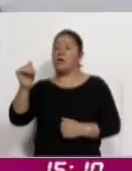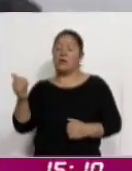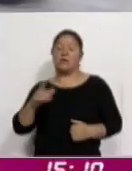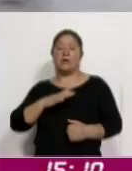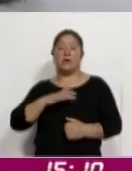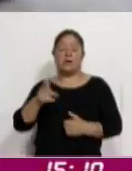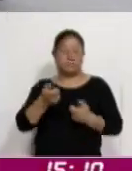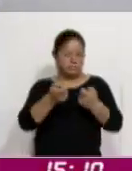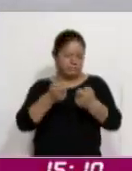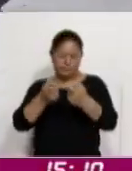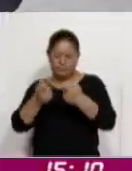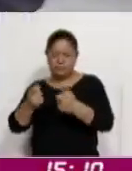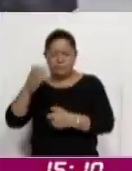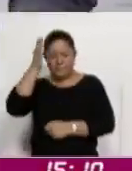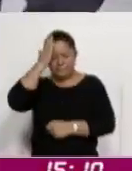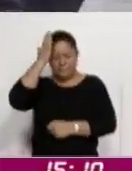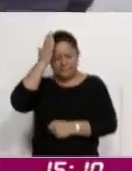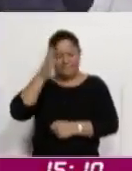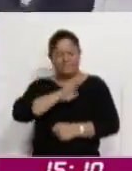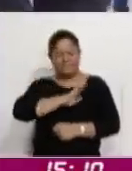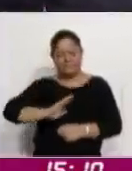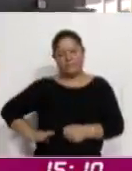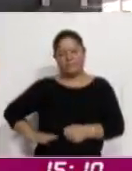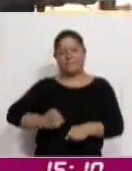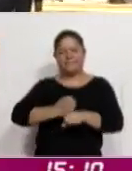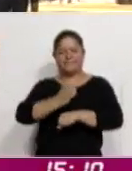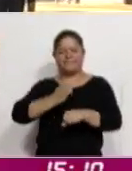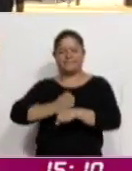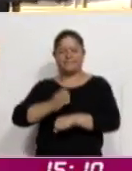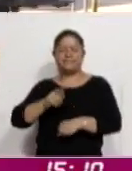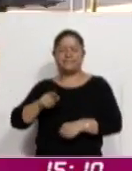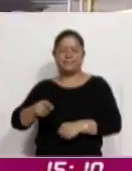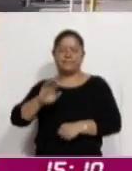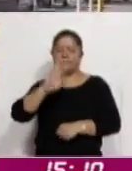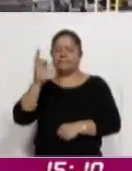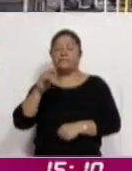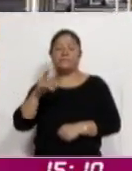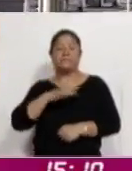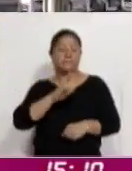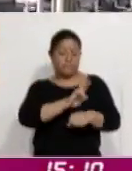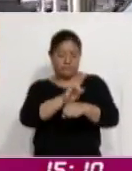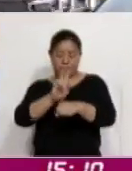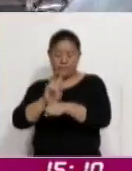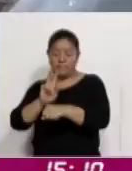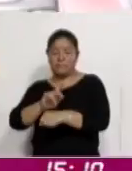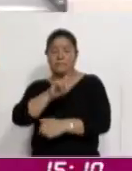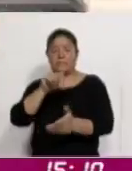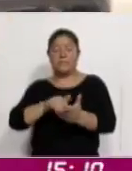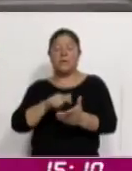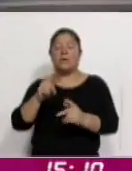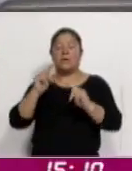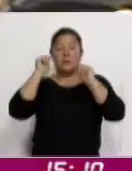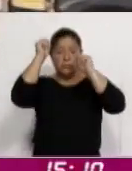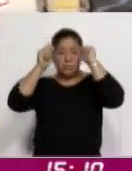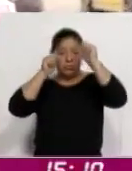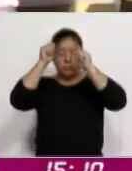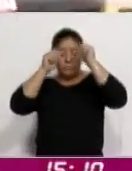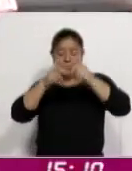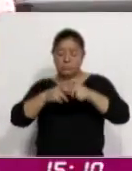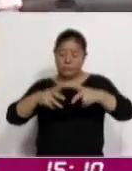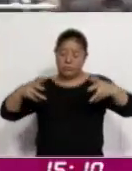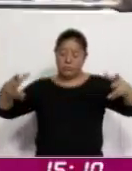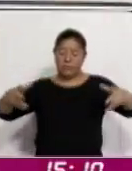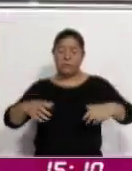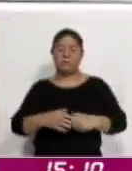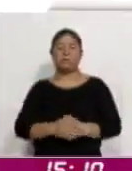autoridades federales, estatales y municipales colindantes. Se reforzará la vigilancia en centros comerciales y zonas turísticas,